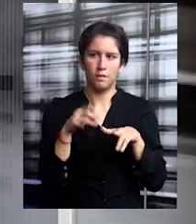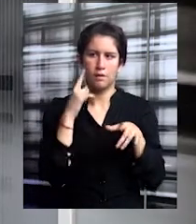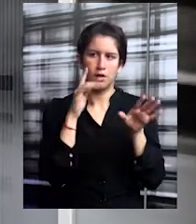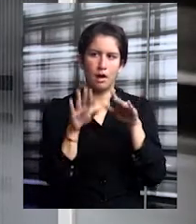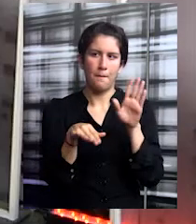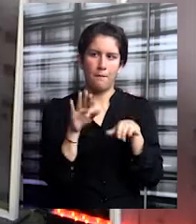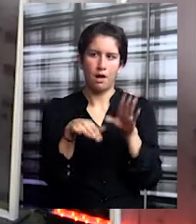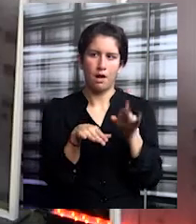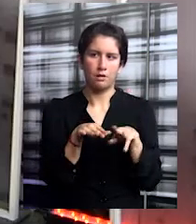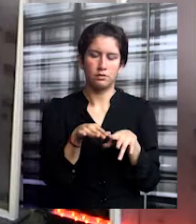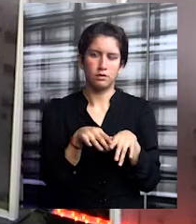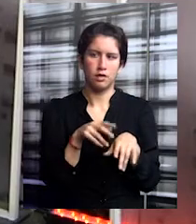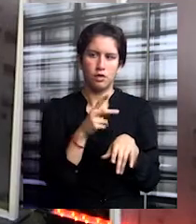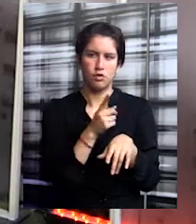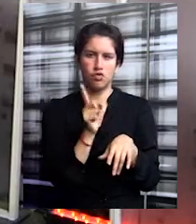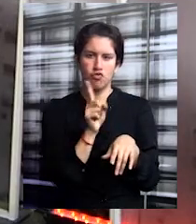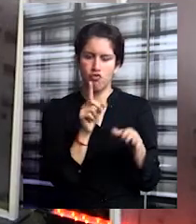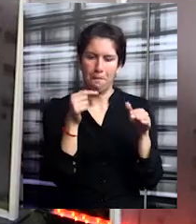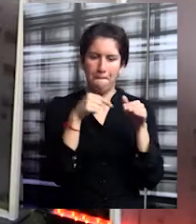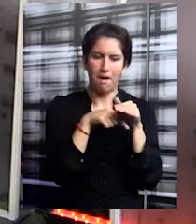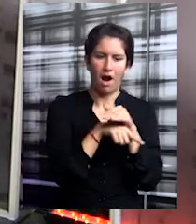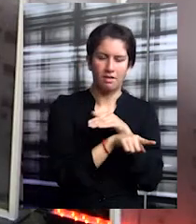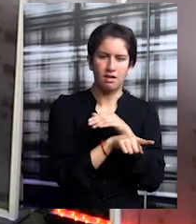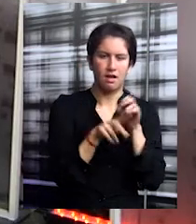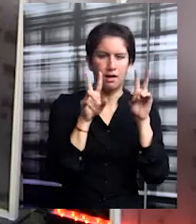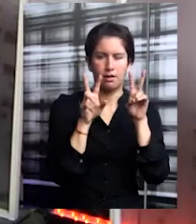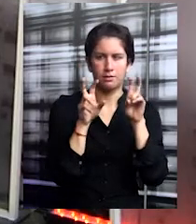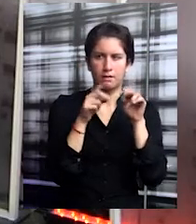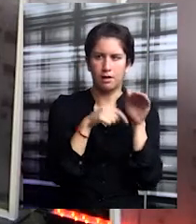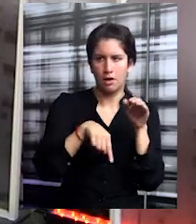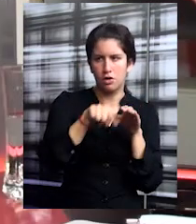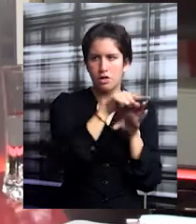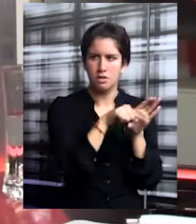no estarían siendo parte de esto. Entre ellos,